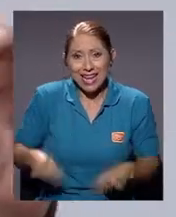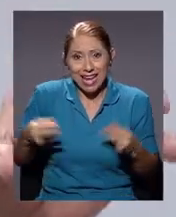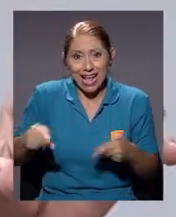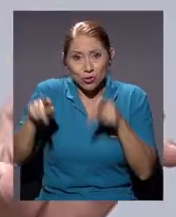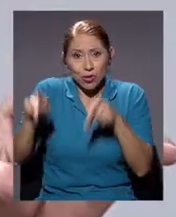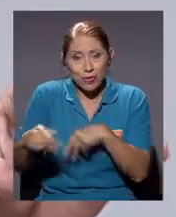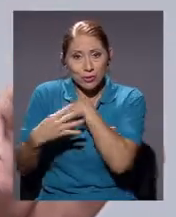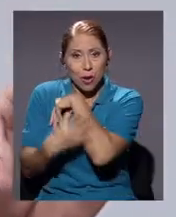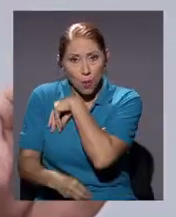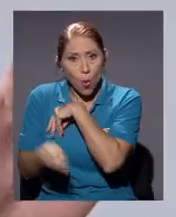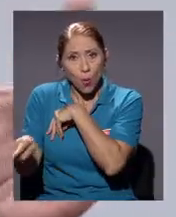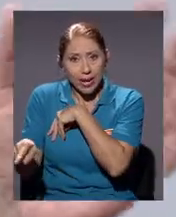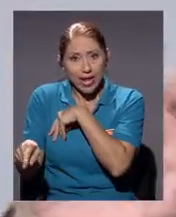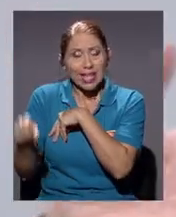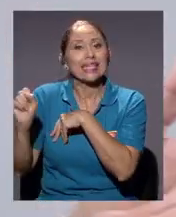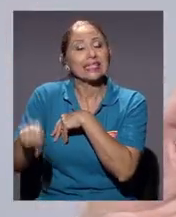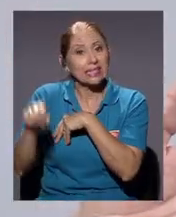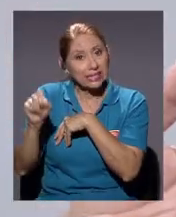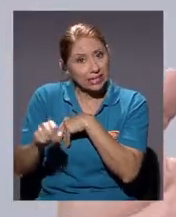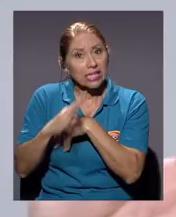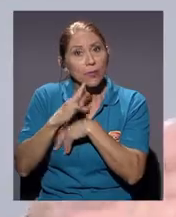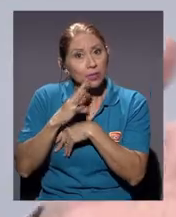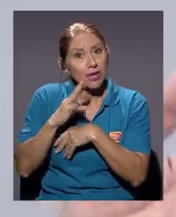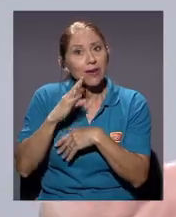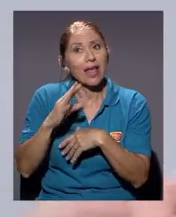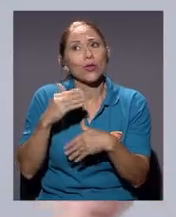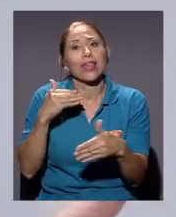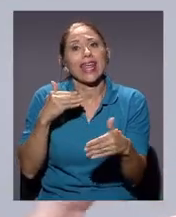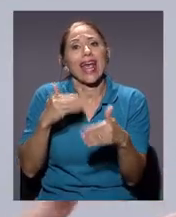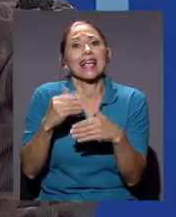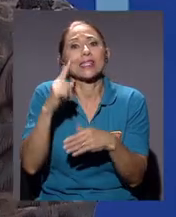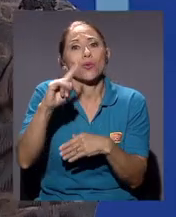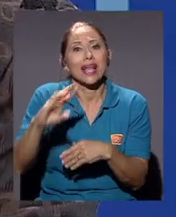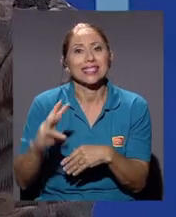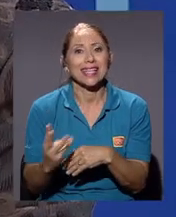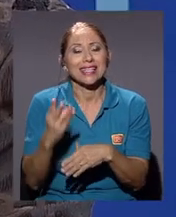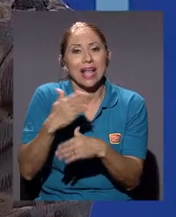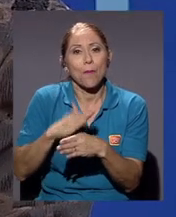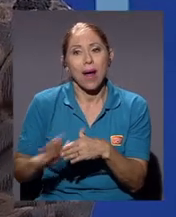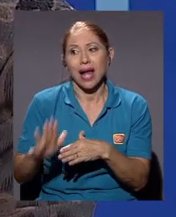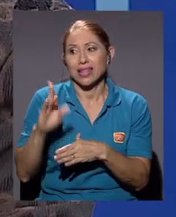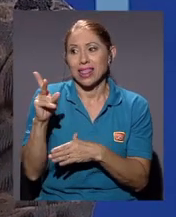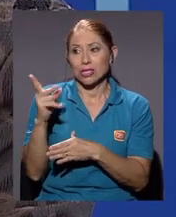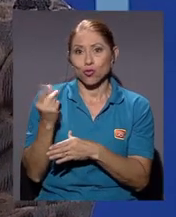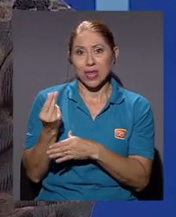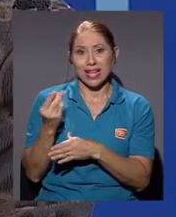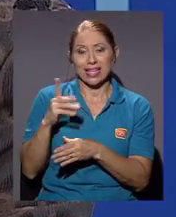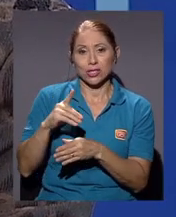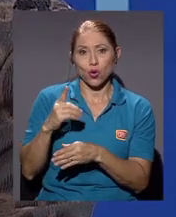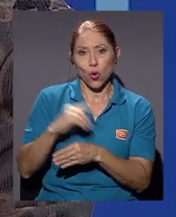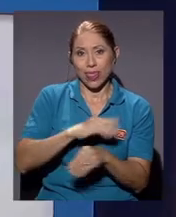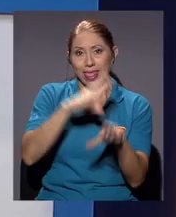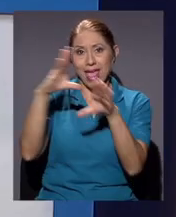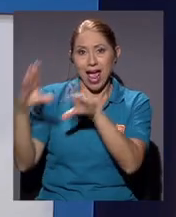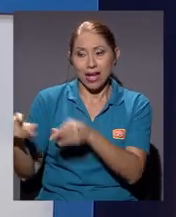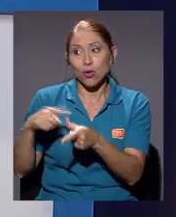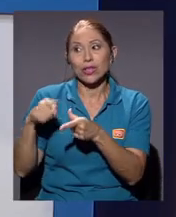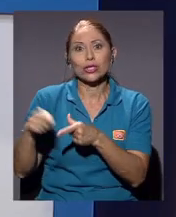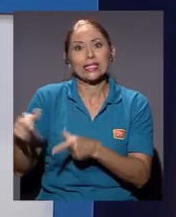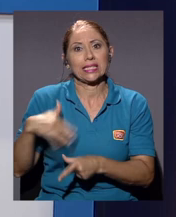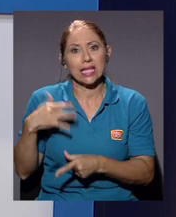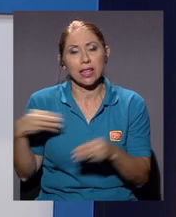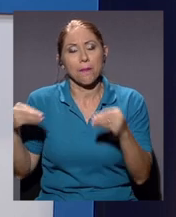de una persona pobre si estamos hablando de casi una sexta parte de su ingreso diario entonces ahí el peso es es mayor